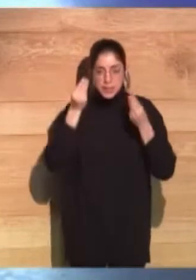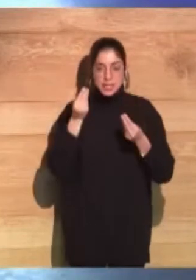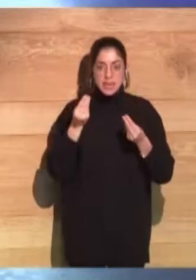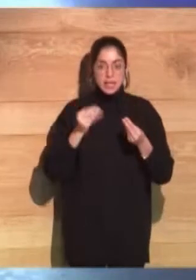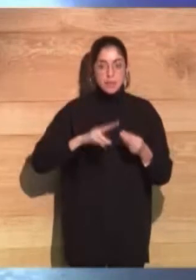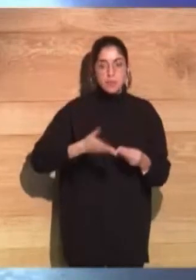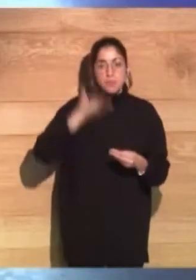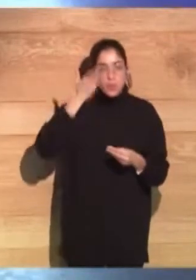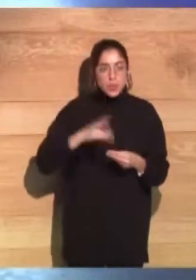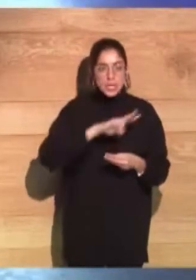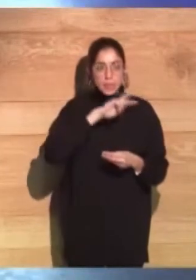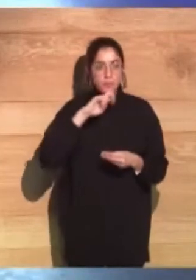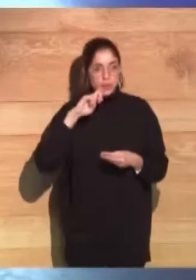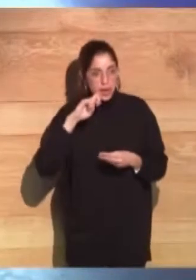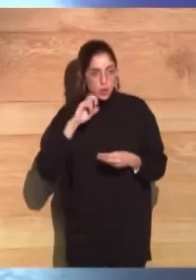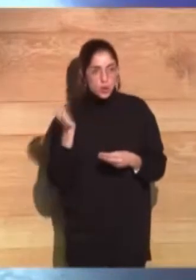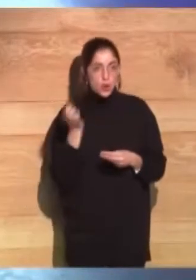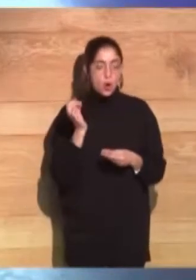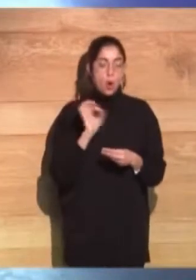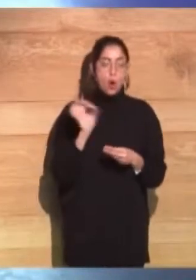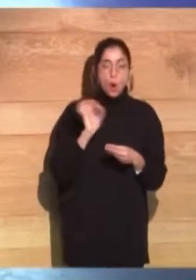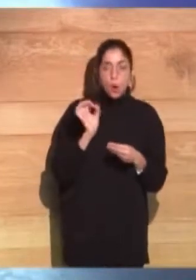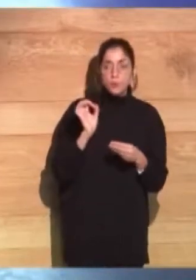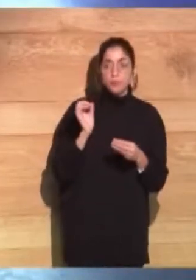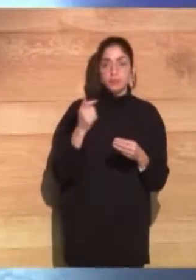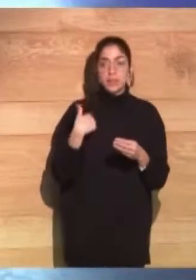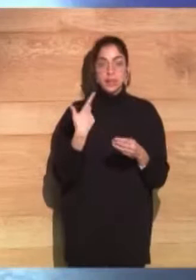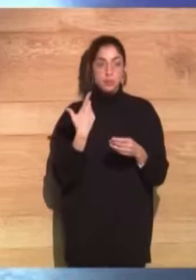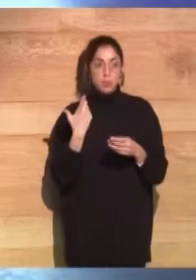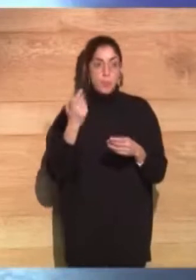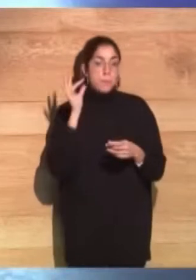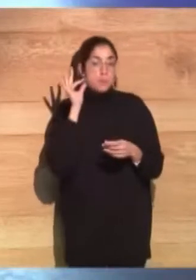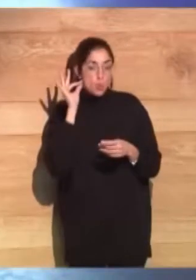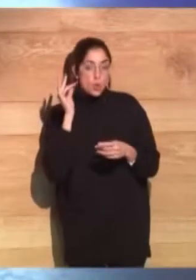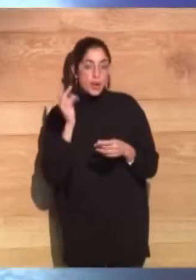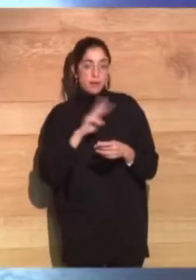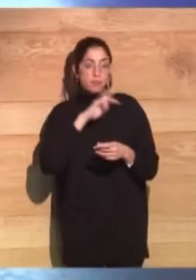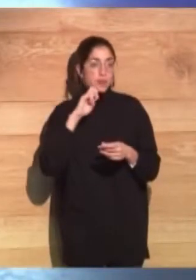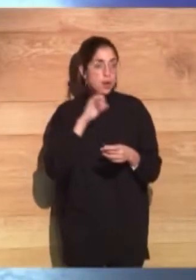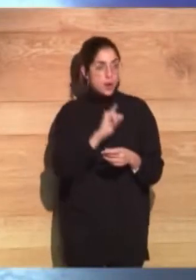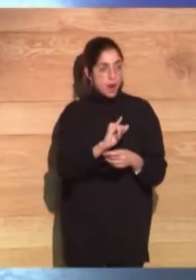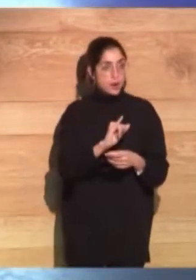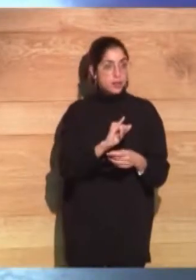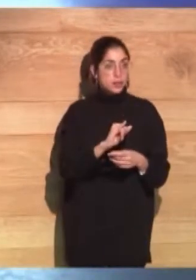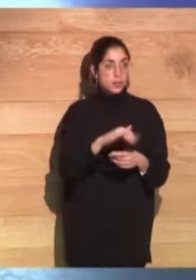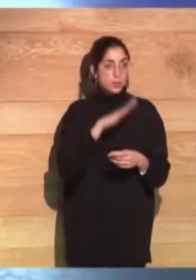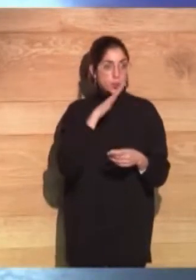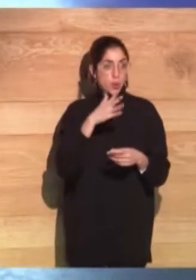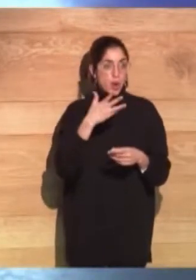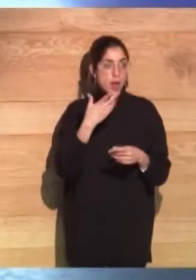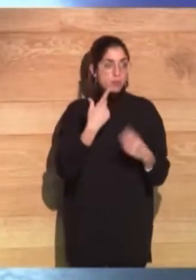valores y del valor de lo que aporta una mujer. Es mucho más allá. Una mujer hace mucho